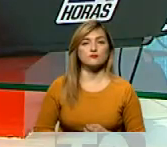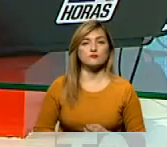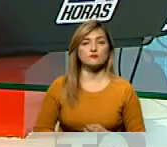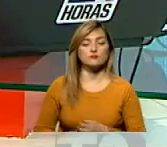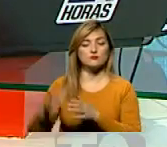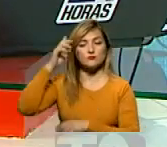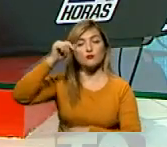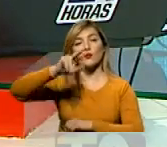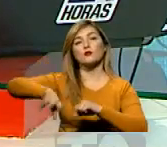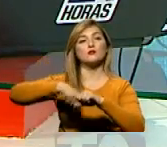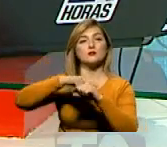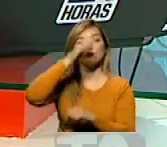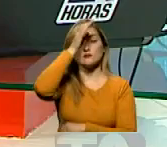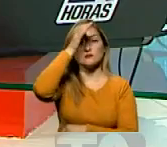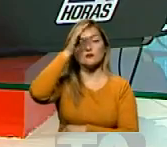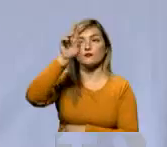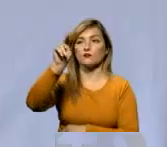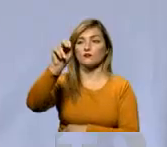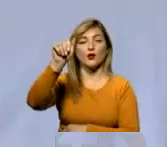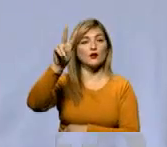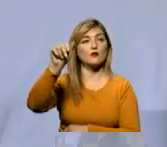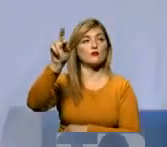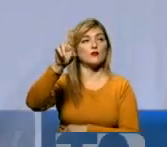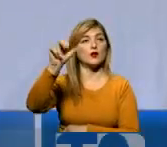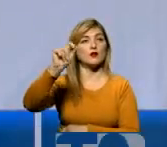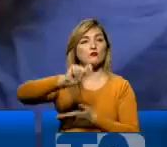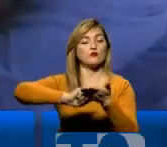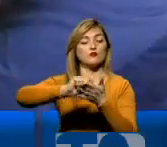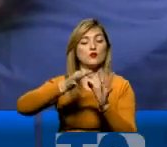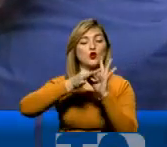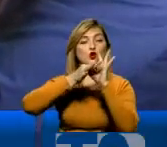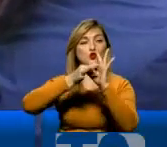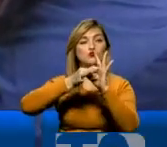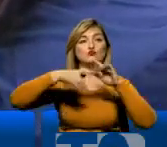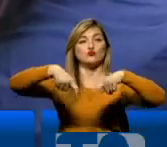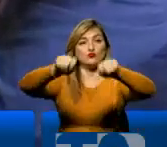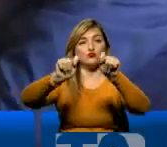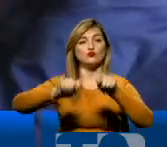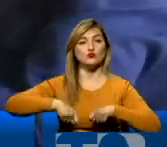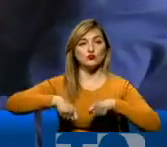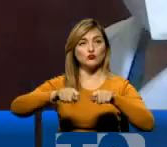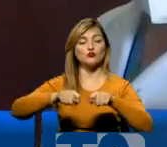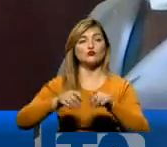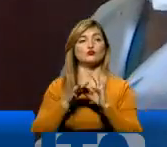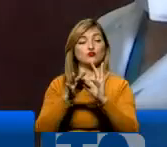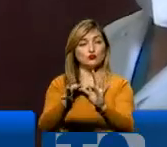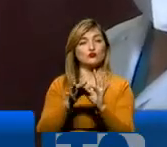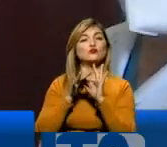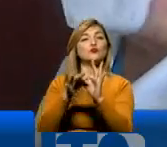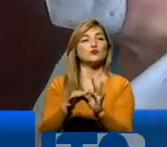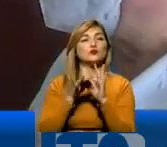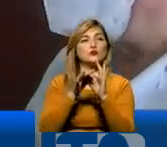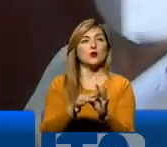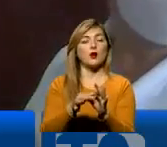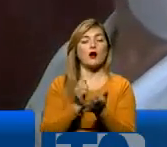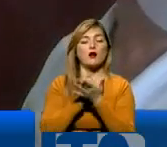El Gobierno Nacional y la Clínica de Navarra firmaron un convenio de cooperación con el objetivo de incrementar la supervivencia en cáncer infantil y